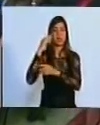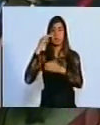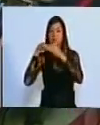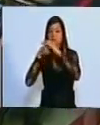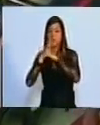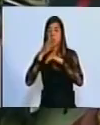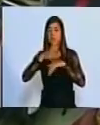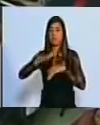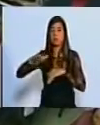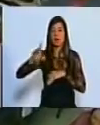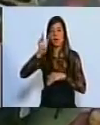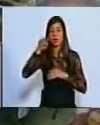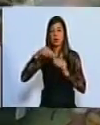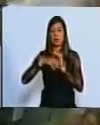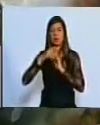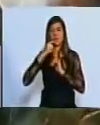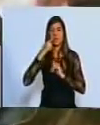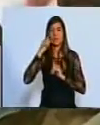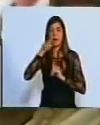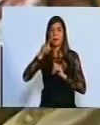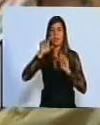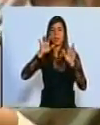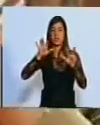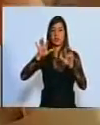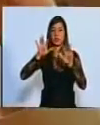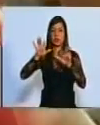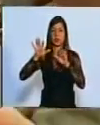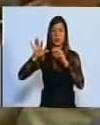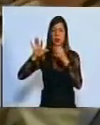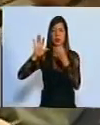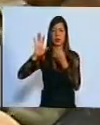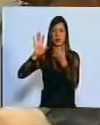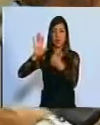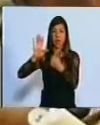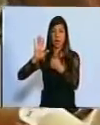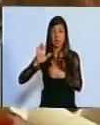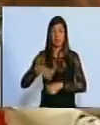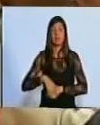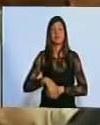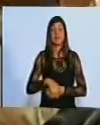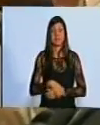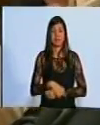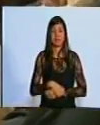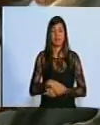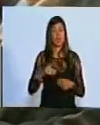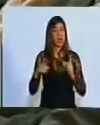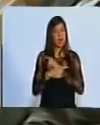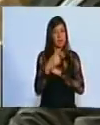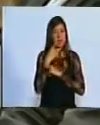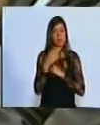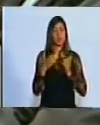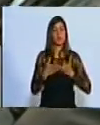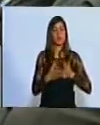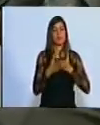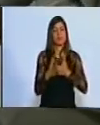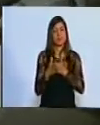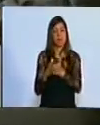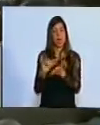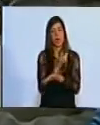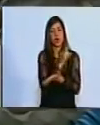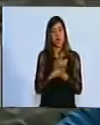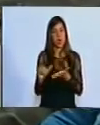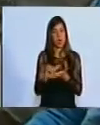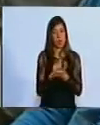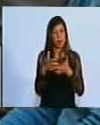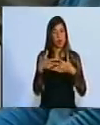libertadora 1806, es decir, cuando desembarca, en lugar de cuando parte de Nueva York.